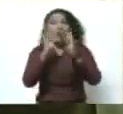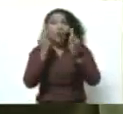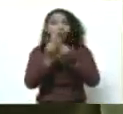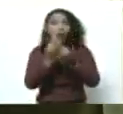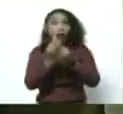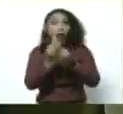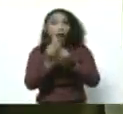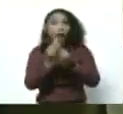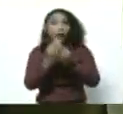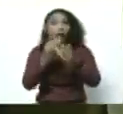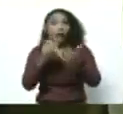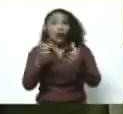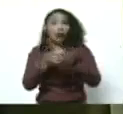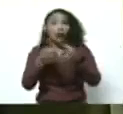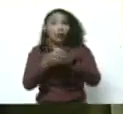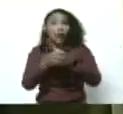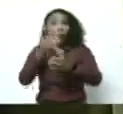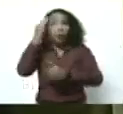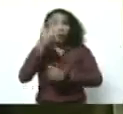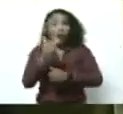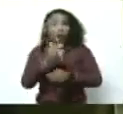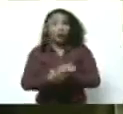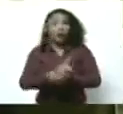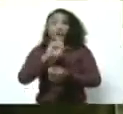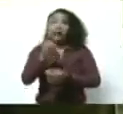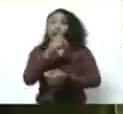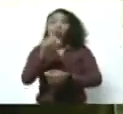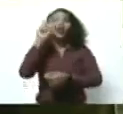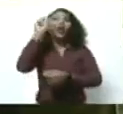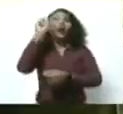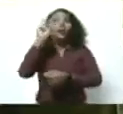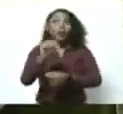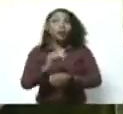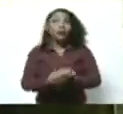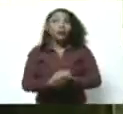de los miembros de la Fuerza Armada Nacional Bolivariana, sino que también